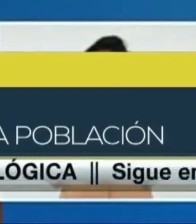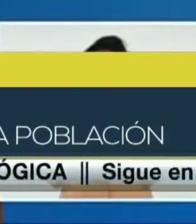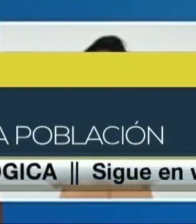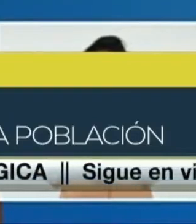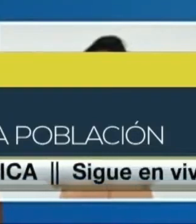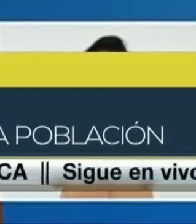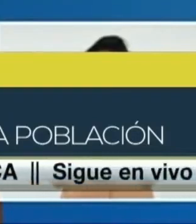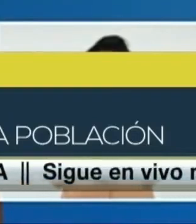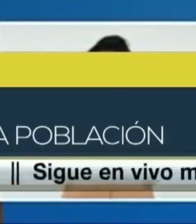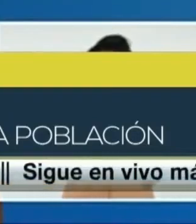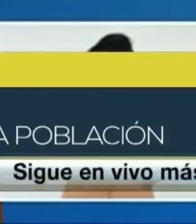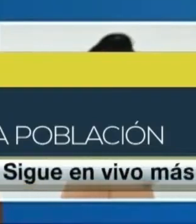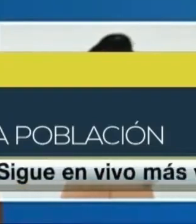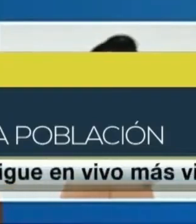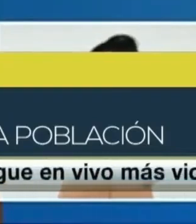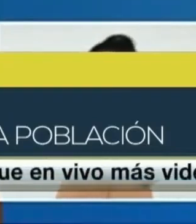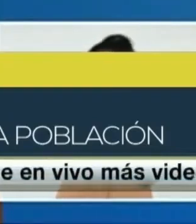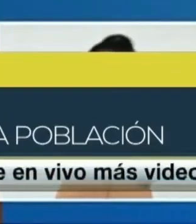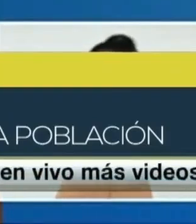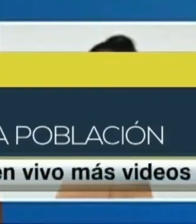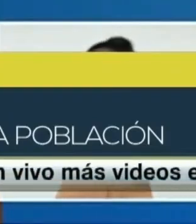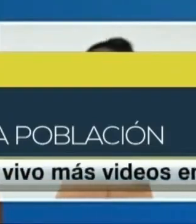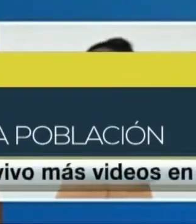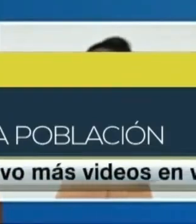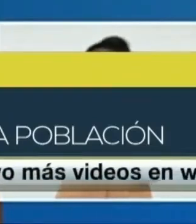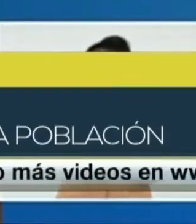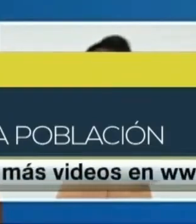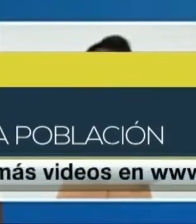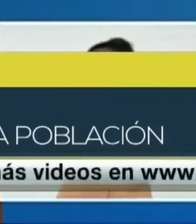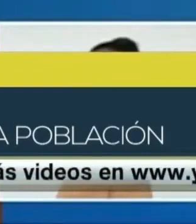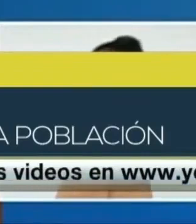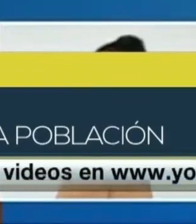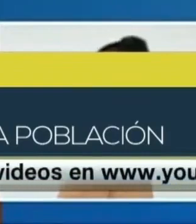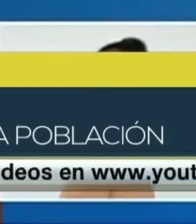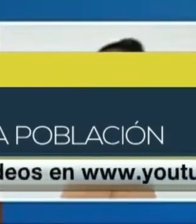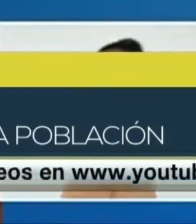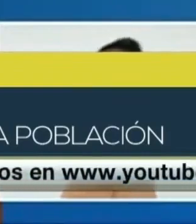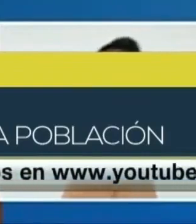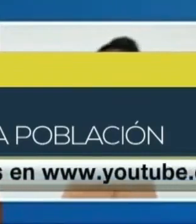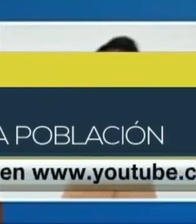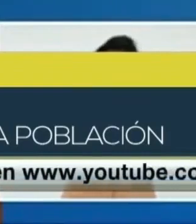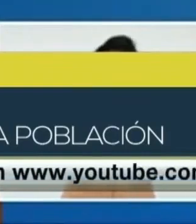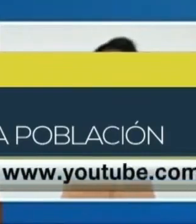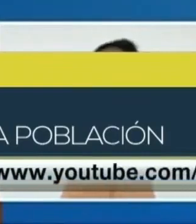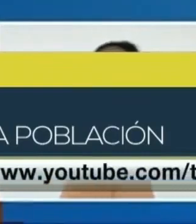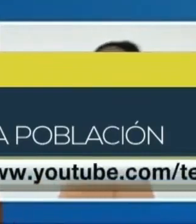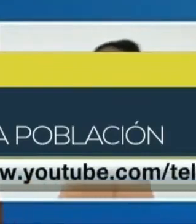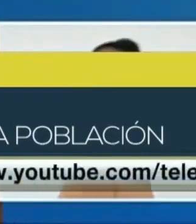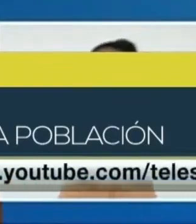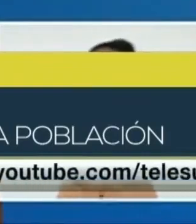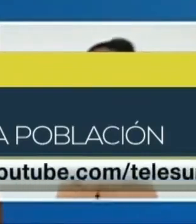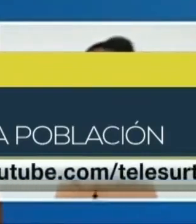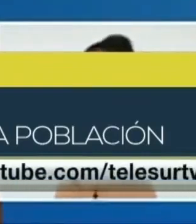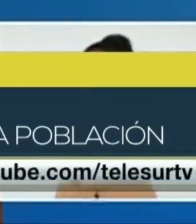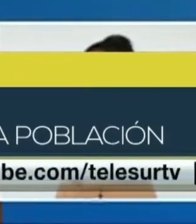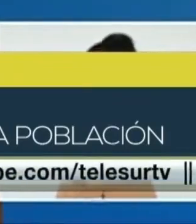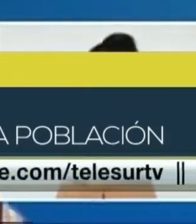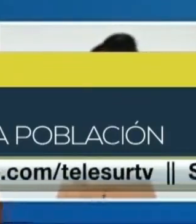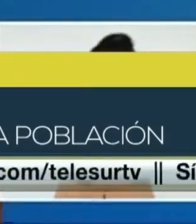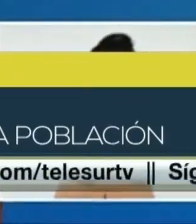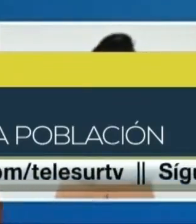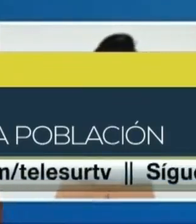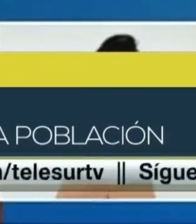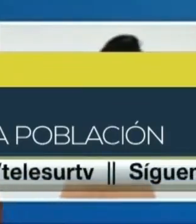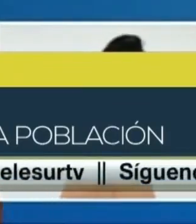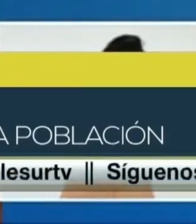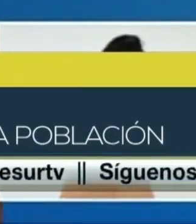20%. En segundo lugar, por los financiamientos que requiere. Son caras las vacunas en el mecanismo de COVAX. Y